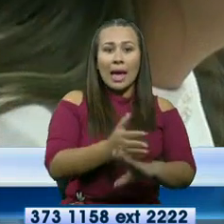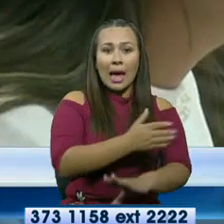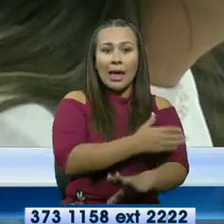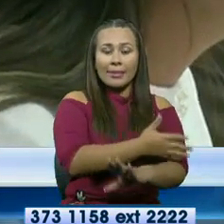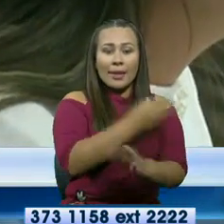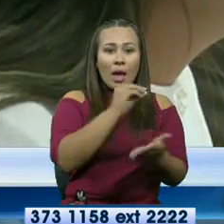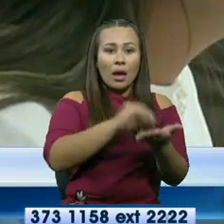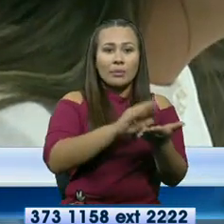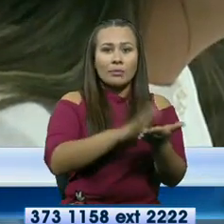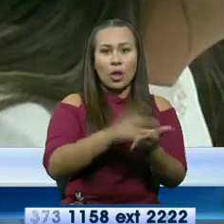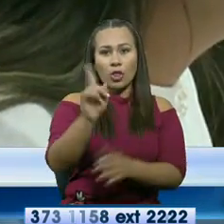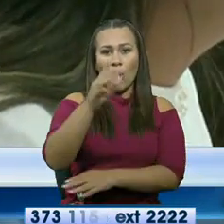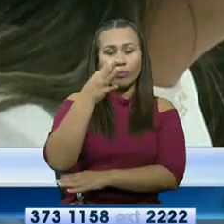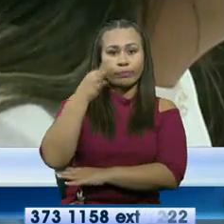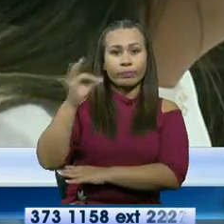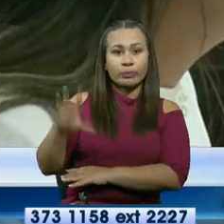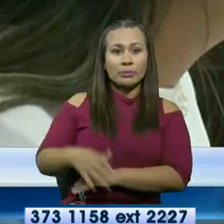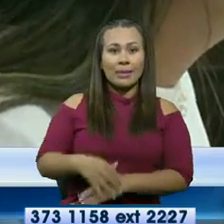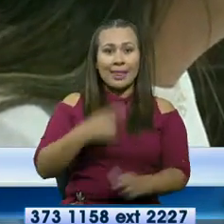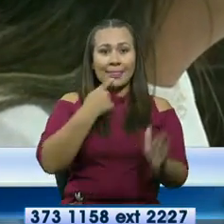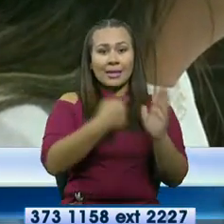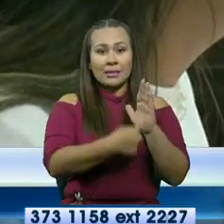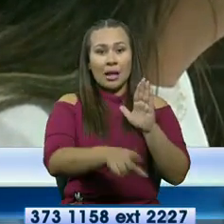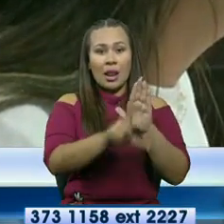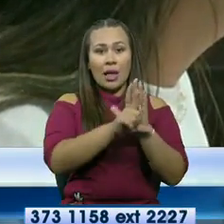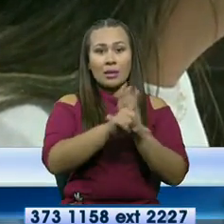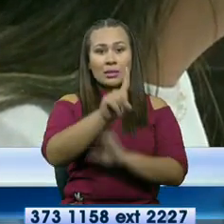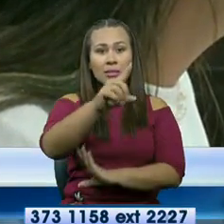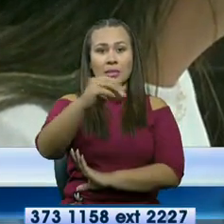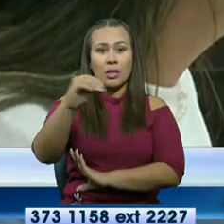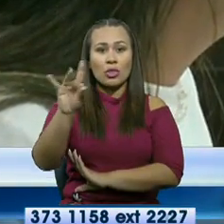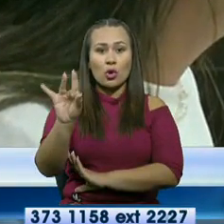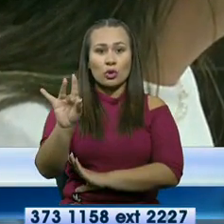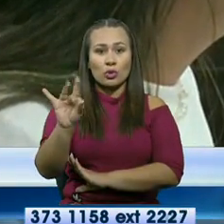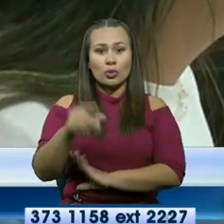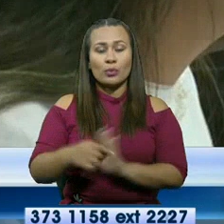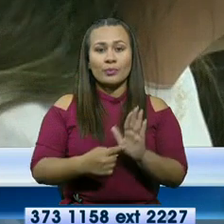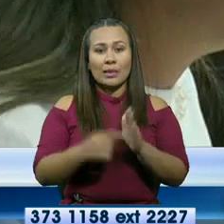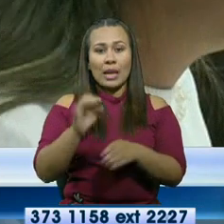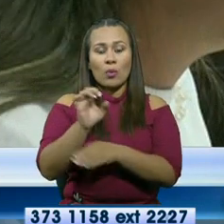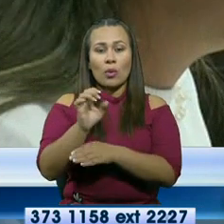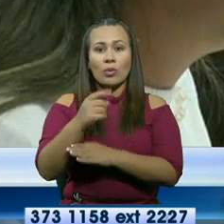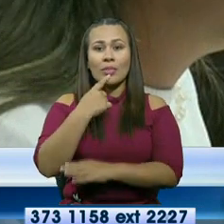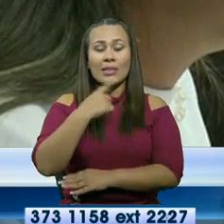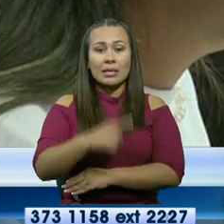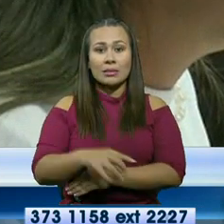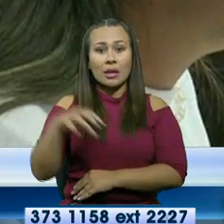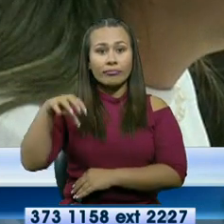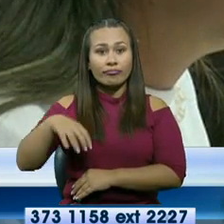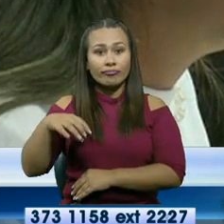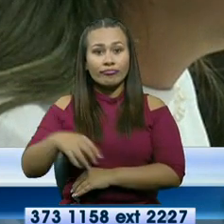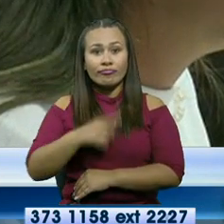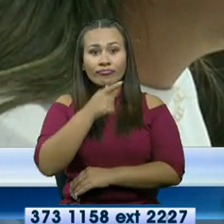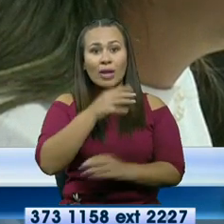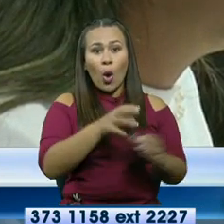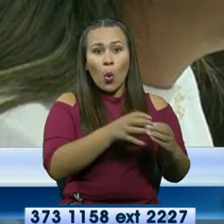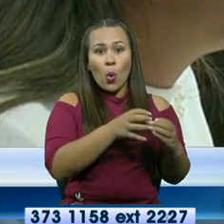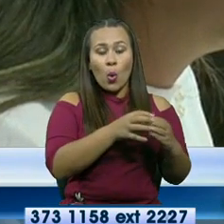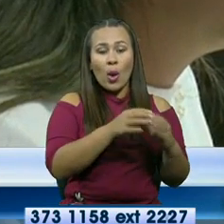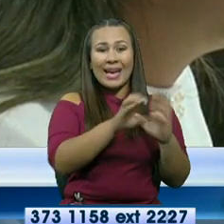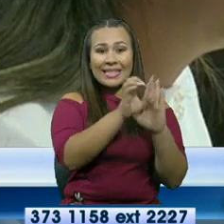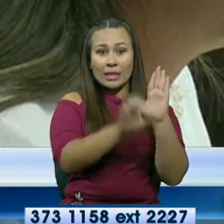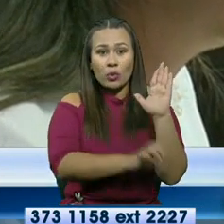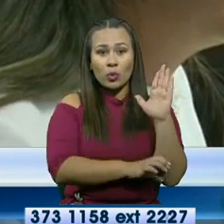inclusión y no discriminación señalados en el artículo 108 de la Constitución de la República del Ecuador. El Estatuto de la Organización Política